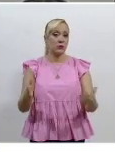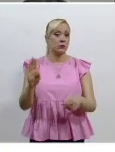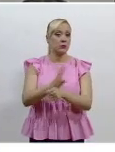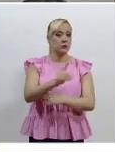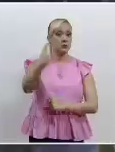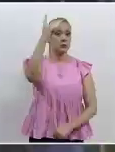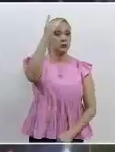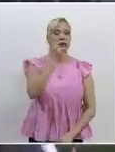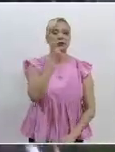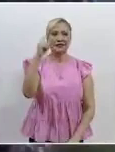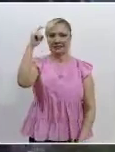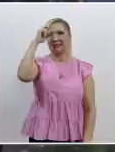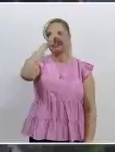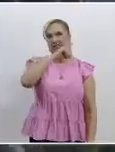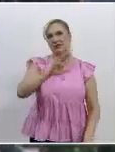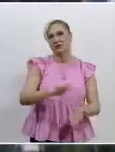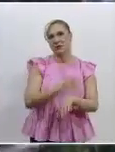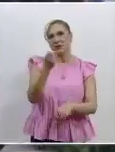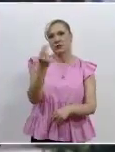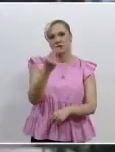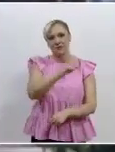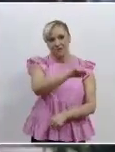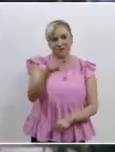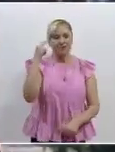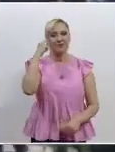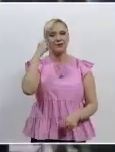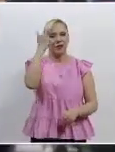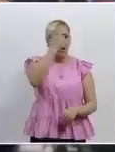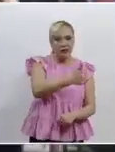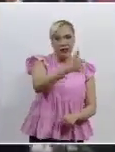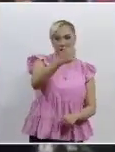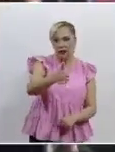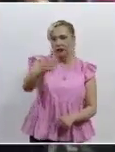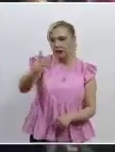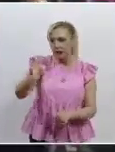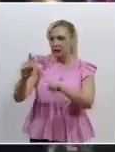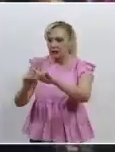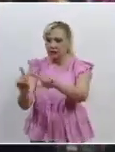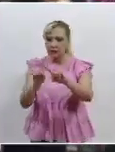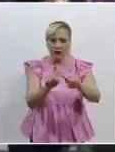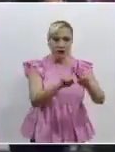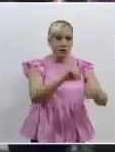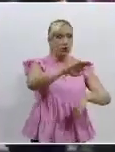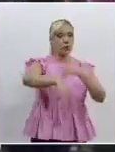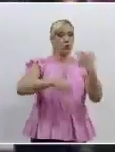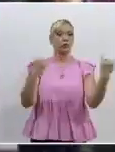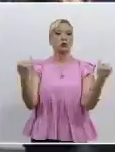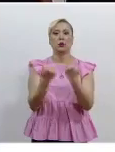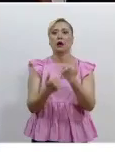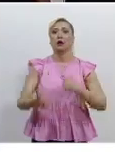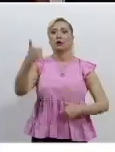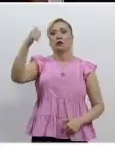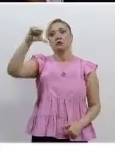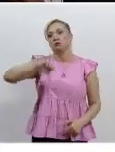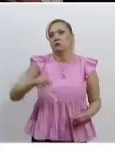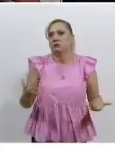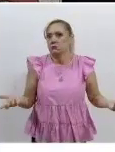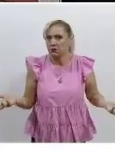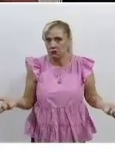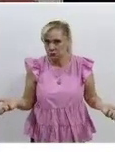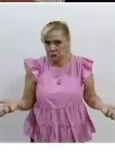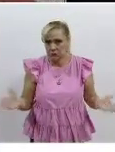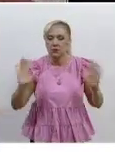es complejo y adaptable a cada caso en específico y no en todos los asuntos implica resolver de manera favorable. No, lo que